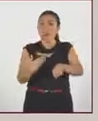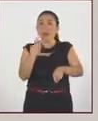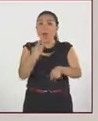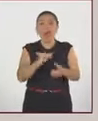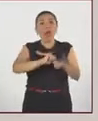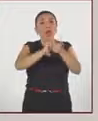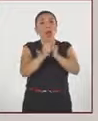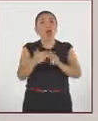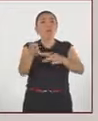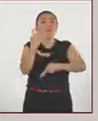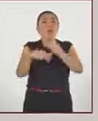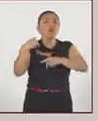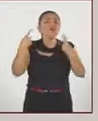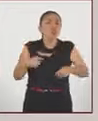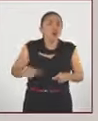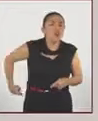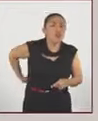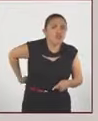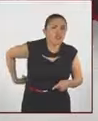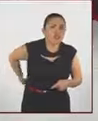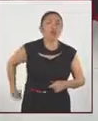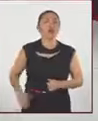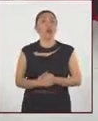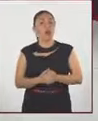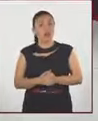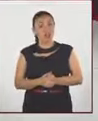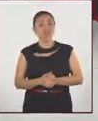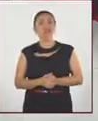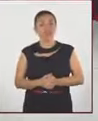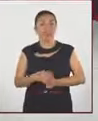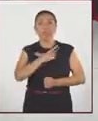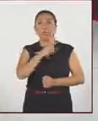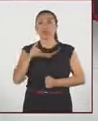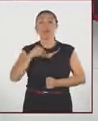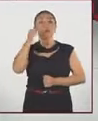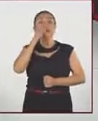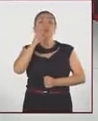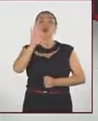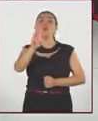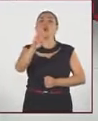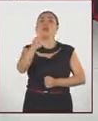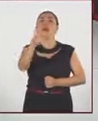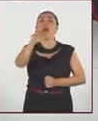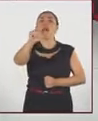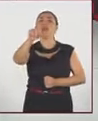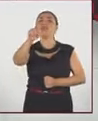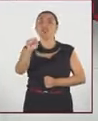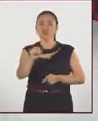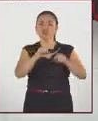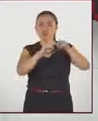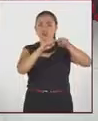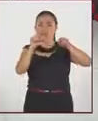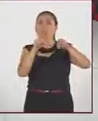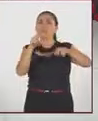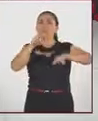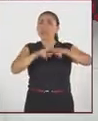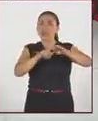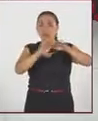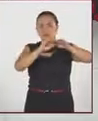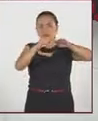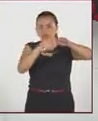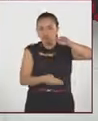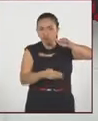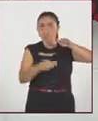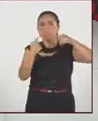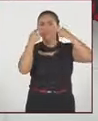baja. O sea, preferentemente estar a 90 grados. Sí. Sí, ¿Todo a 90? Sí, tobillos, rodillas y